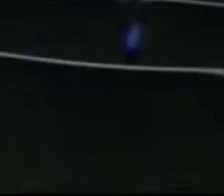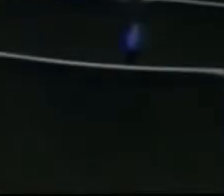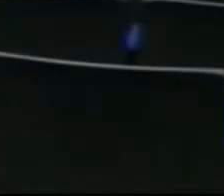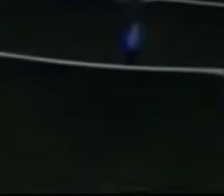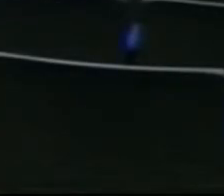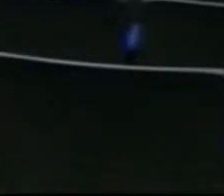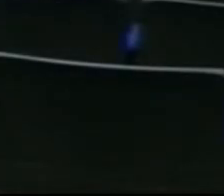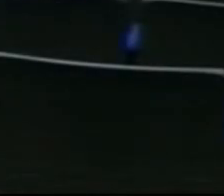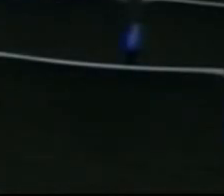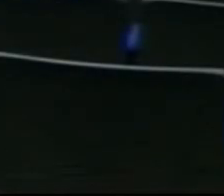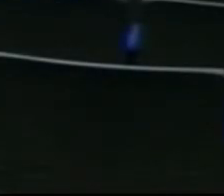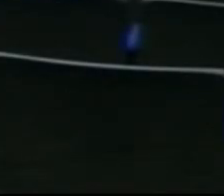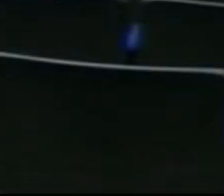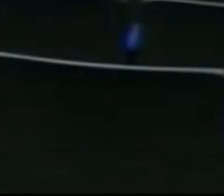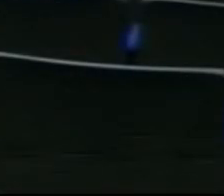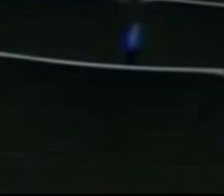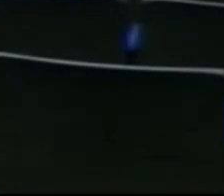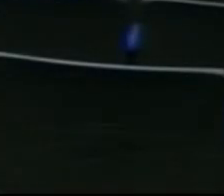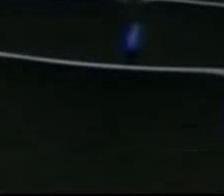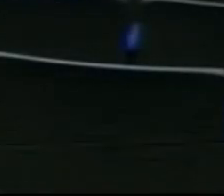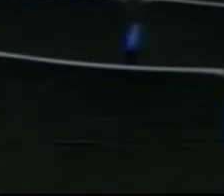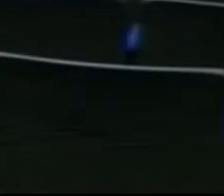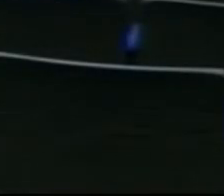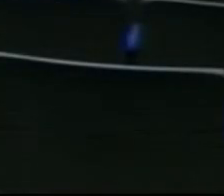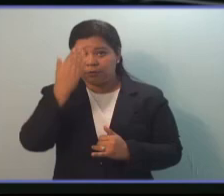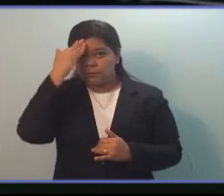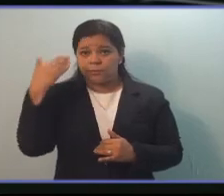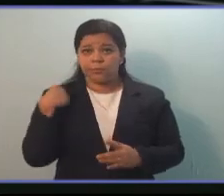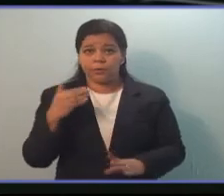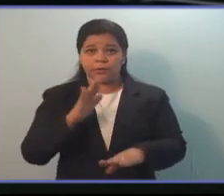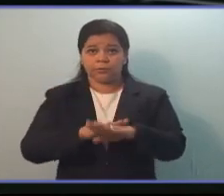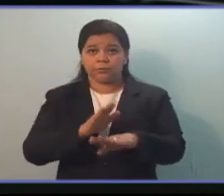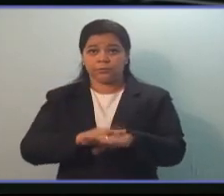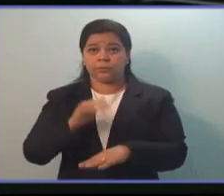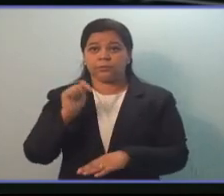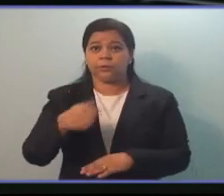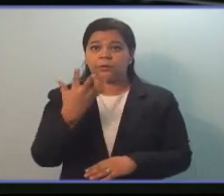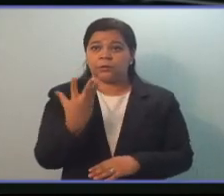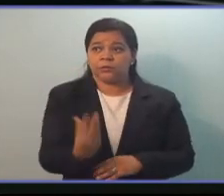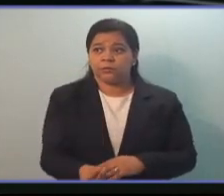también a la última de las aspirantes convocadas